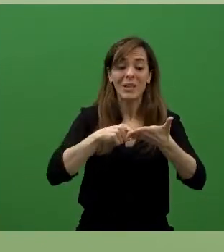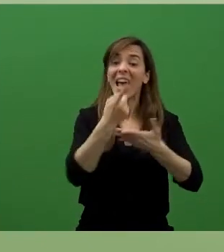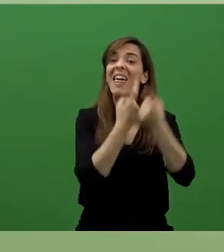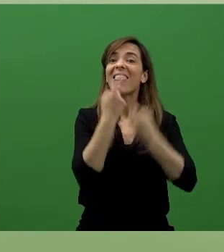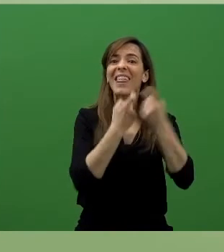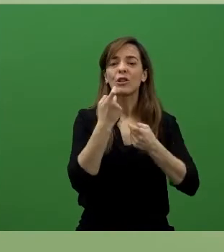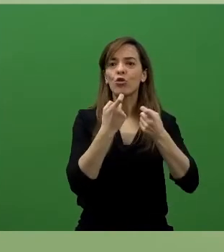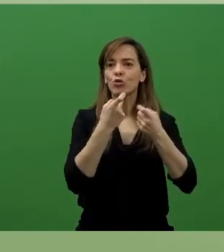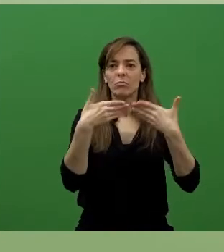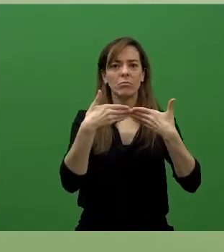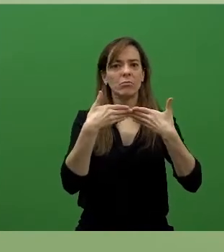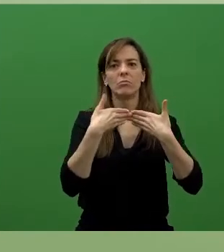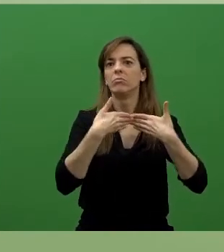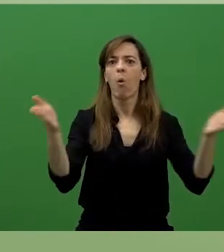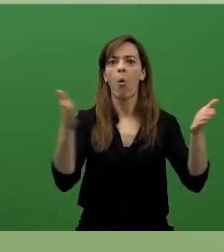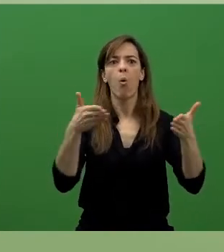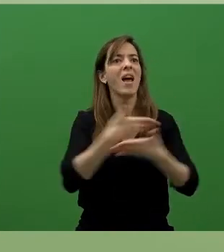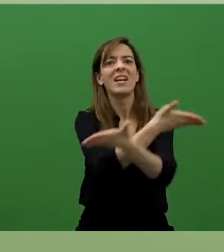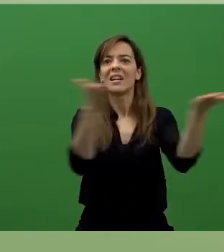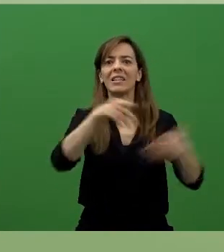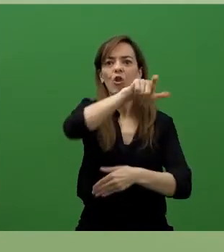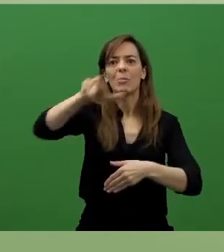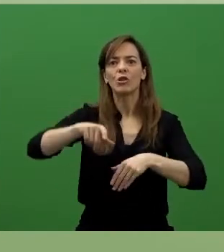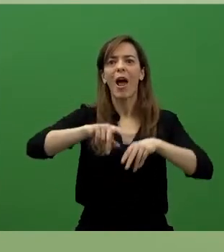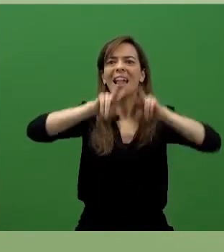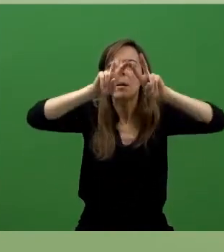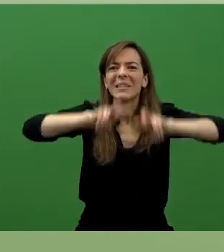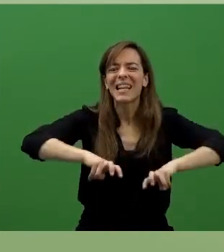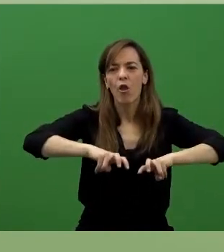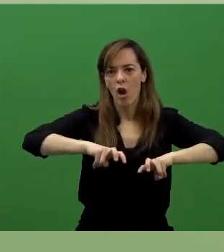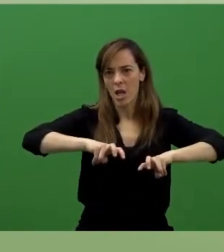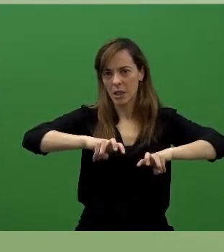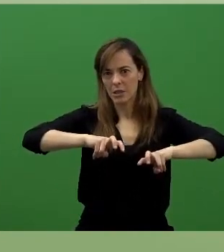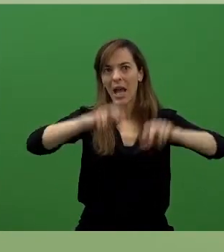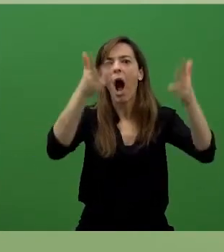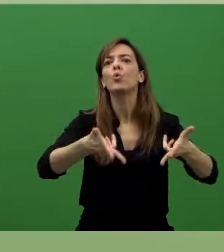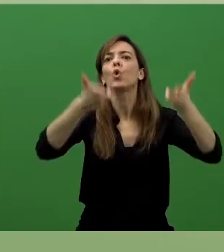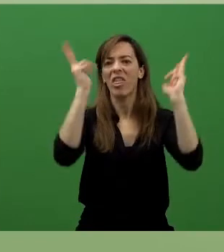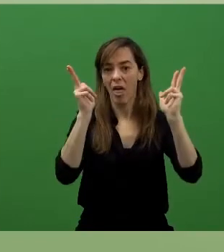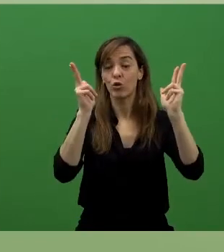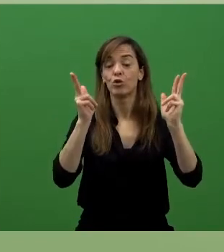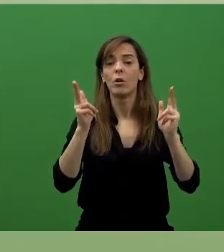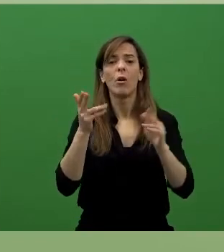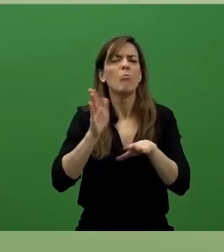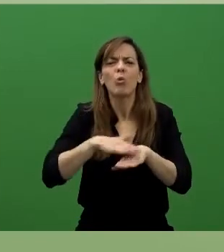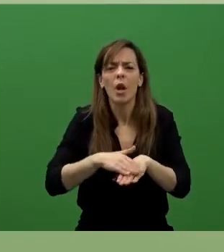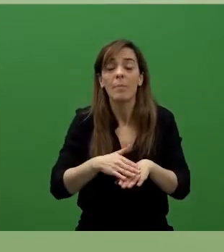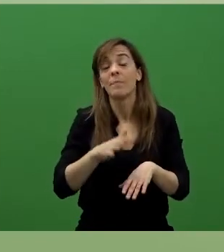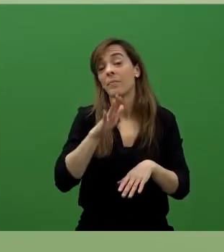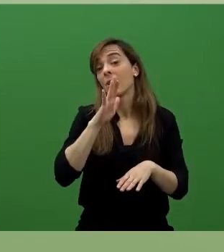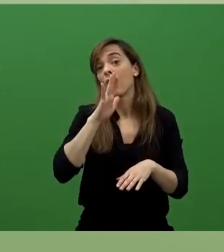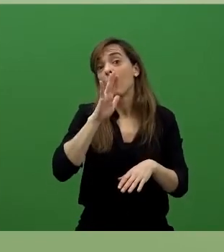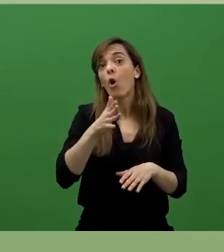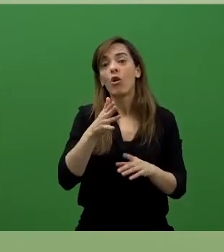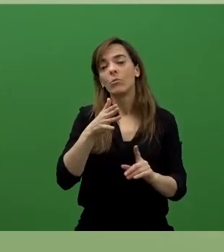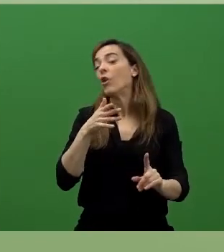estar disponibles también al resto de investigadores que están autorizados en el sistema. ¿Por qué? Pues porque